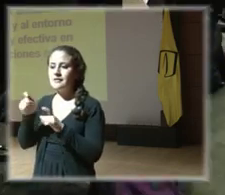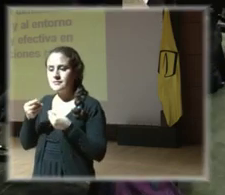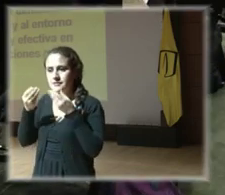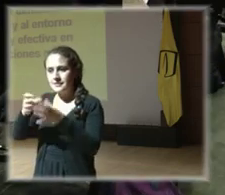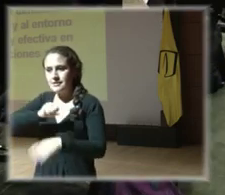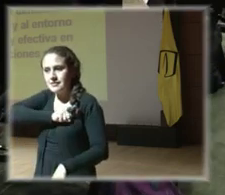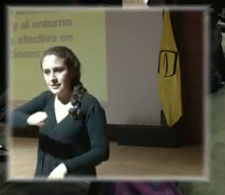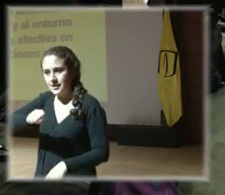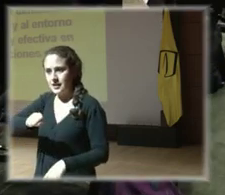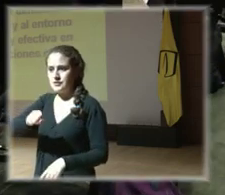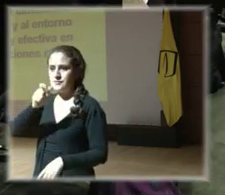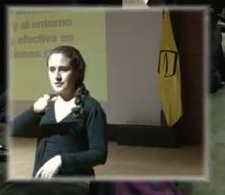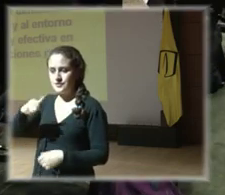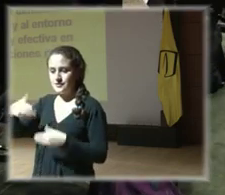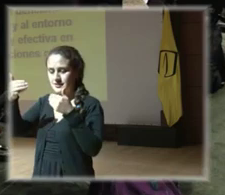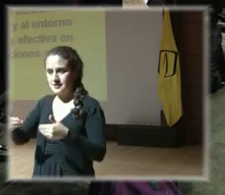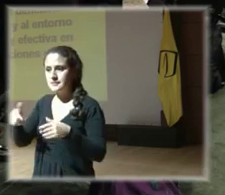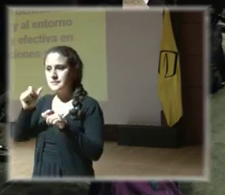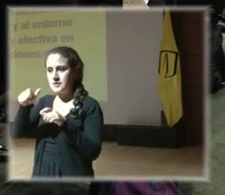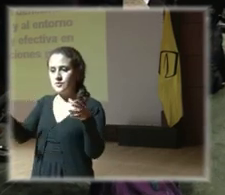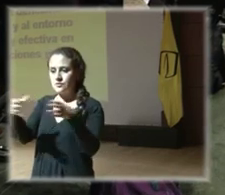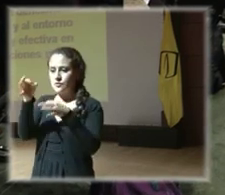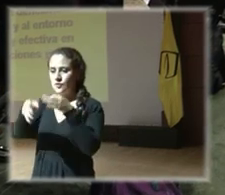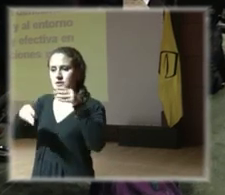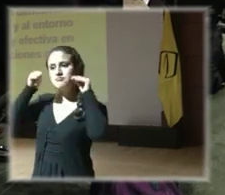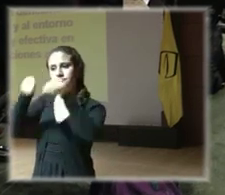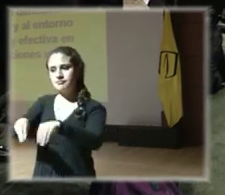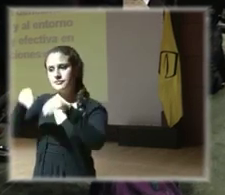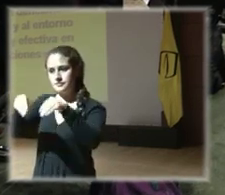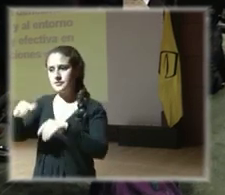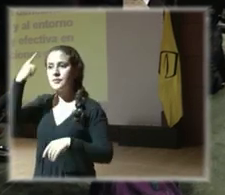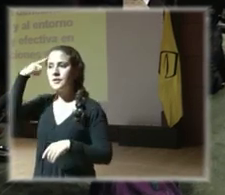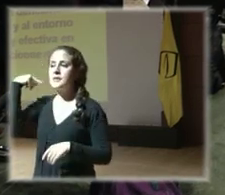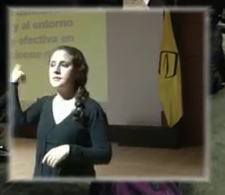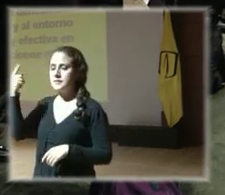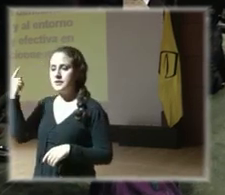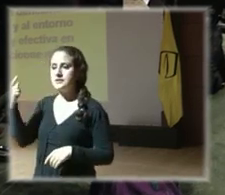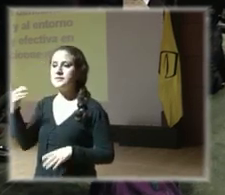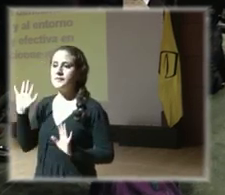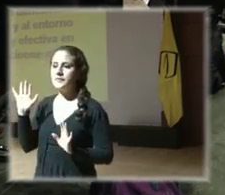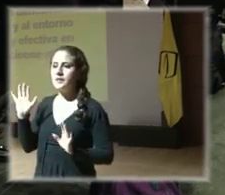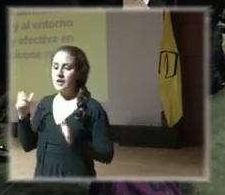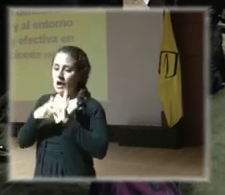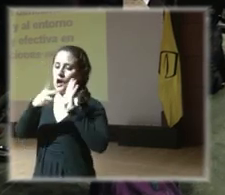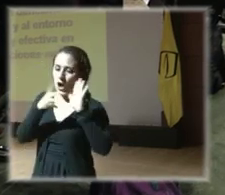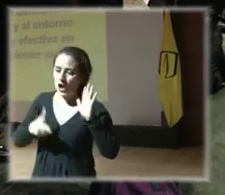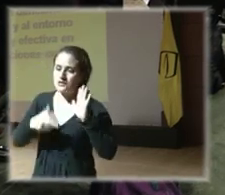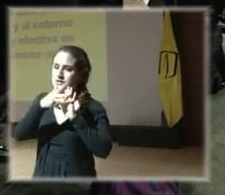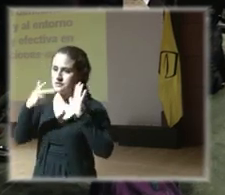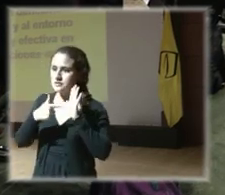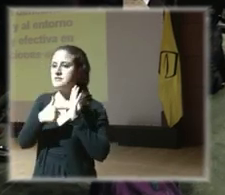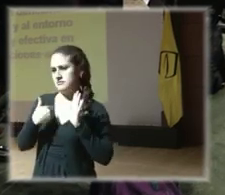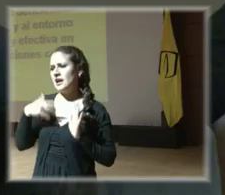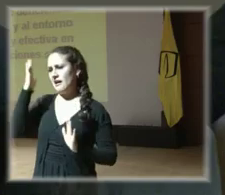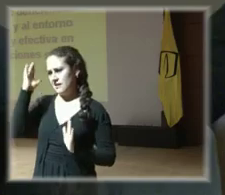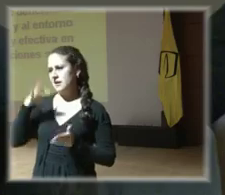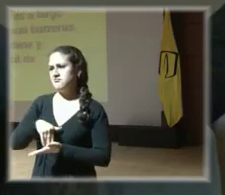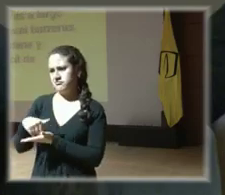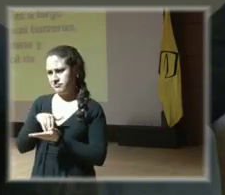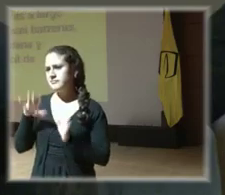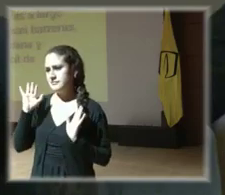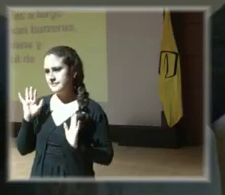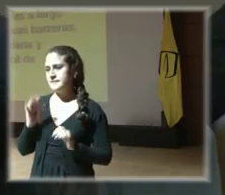de las personas en situación de discapacidad, porque solamente remitiéndonos al ámbito, si en el ámbito constitucional se presentan grandes falencias, incluso